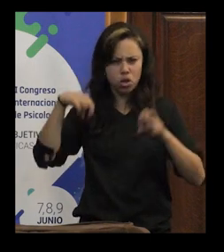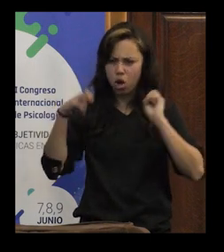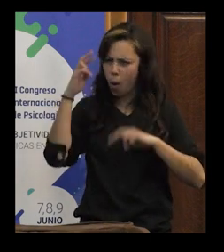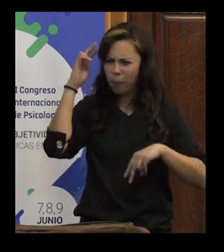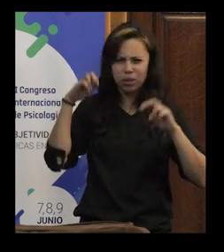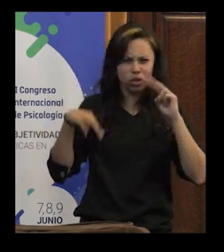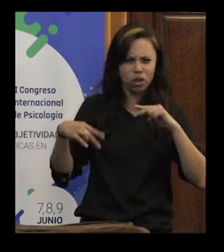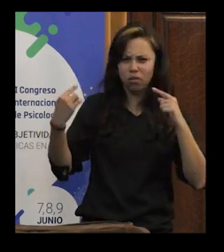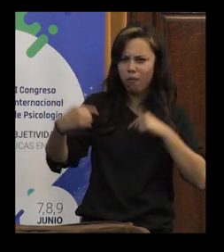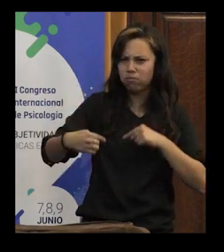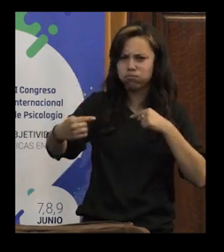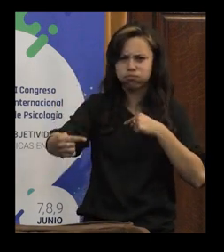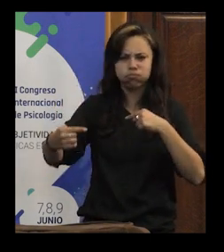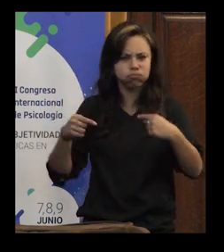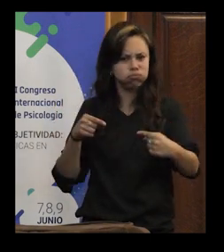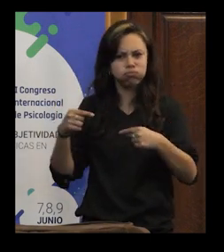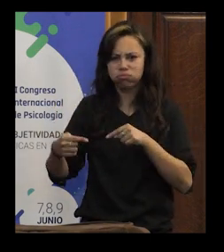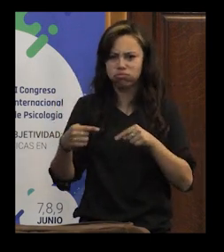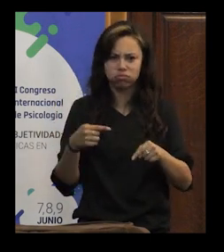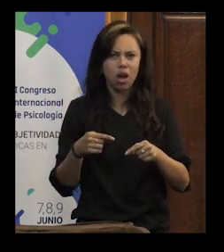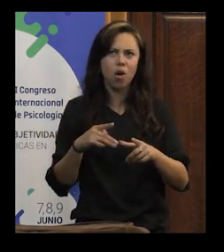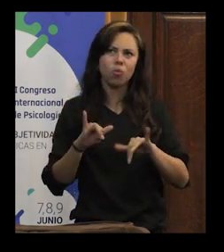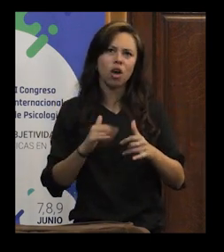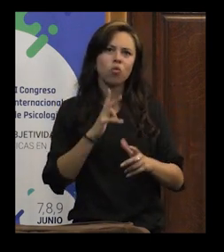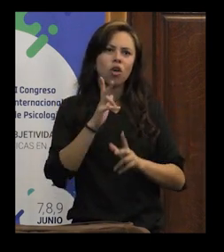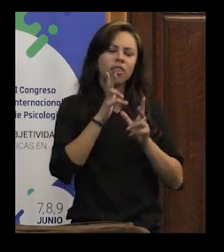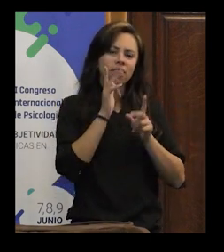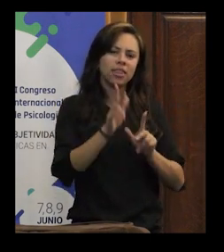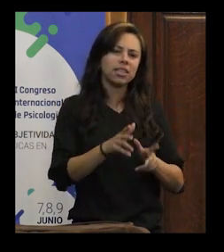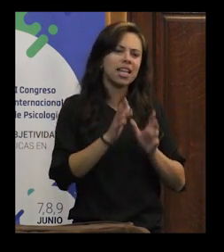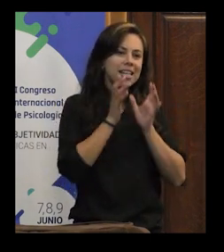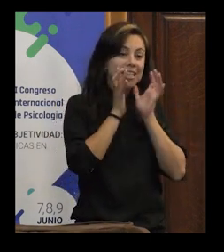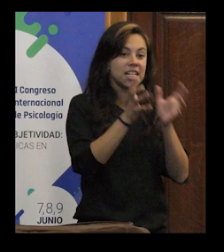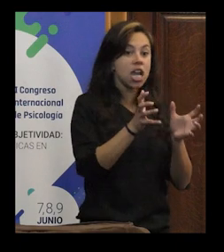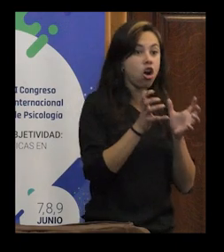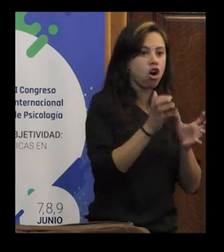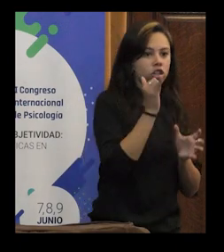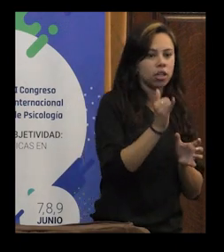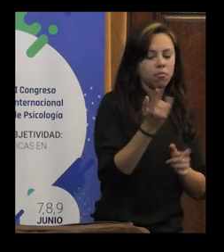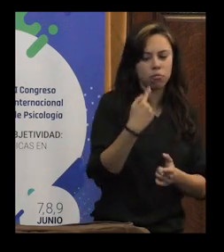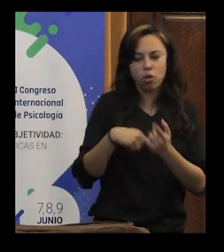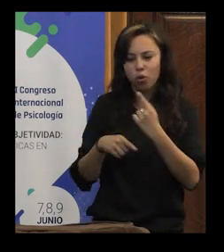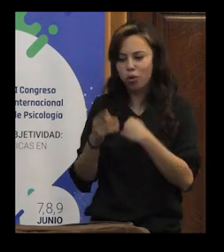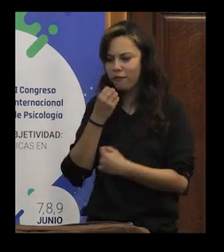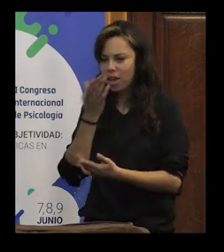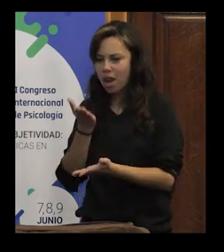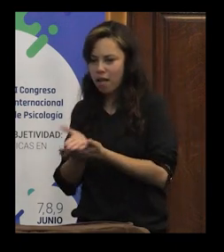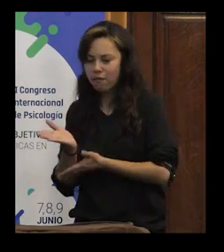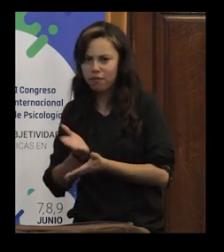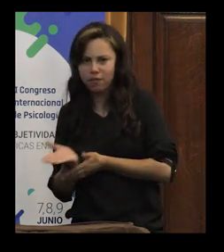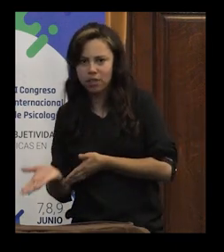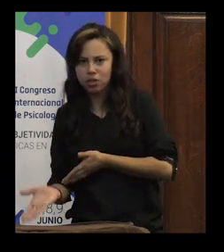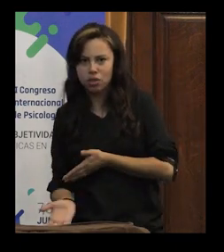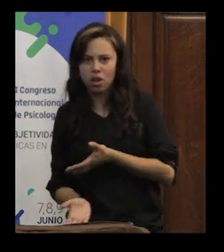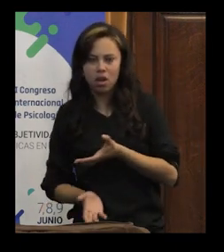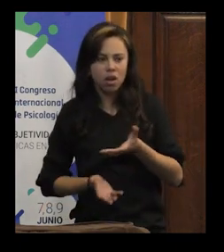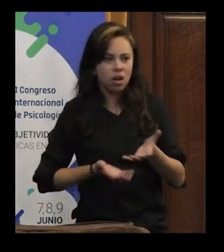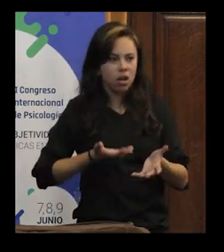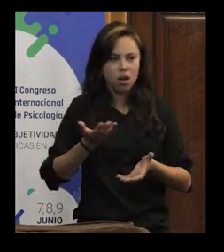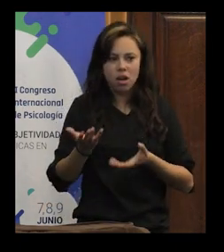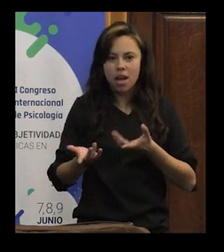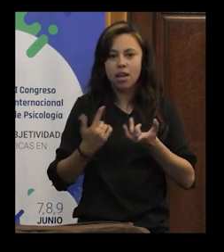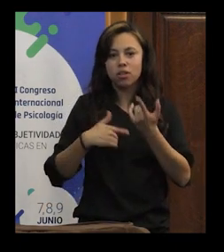entre riesgos y beneficios potenciales. y que tiene su origen en el descubrimiento